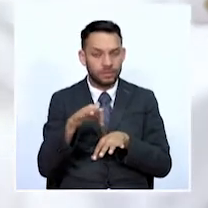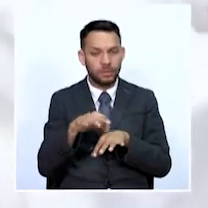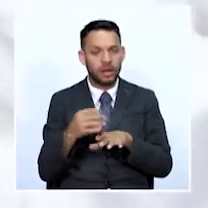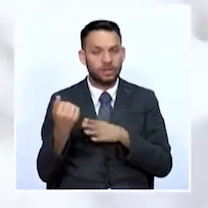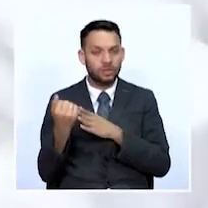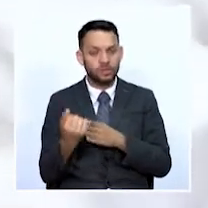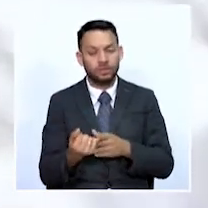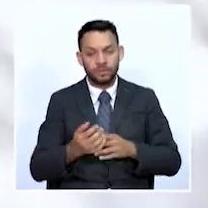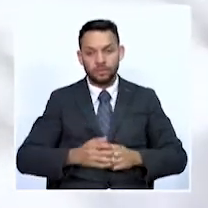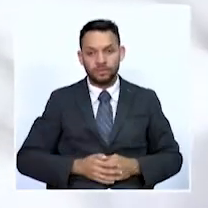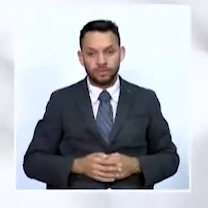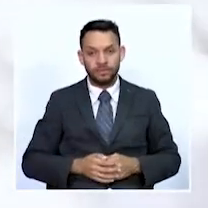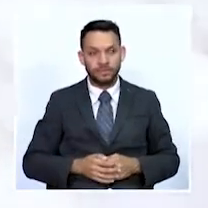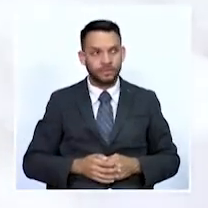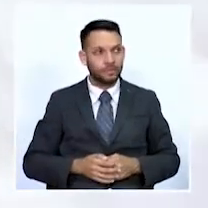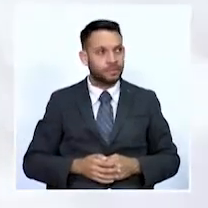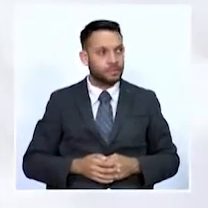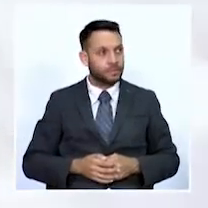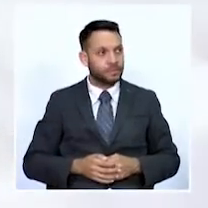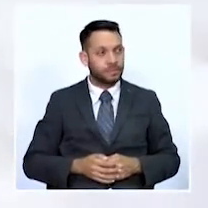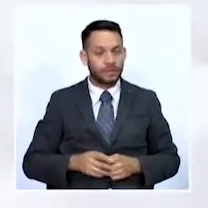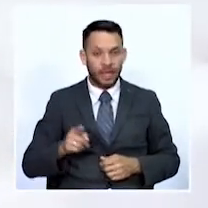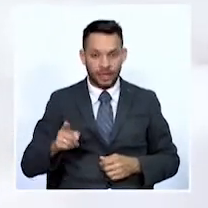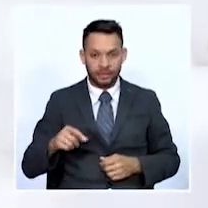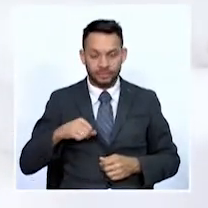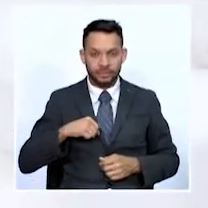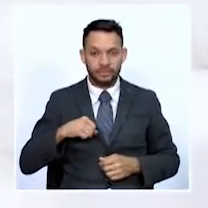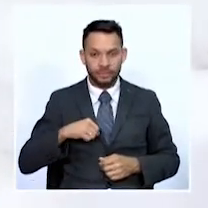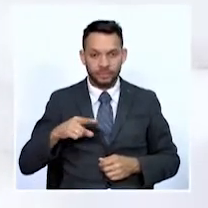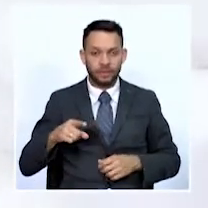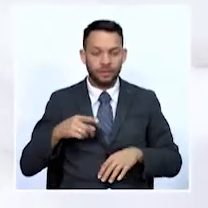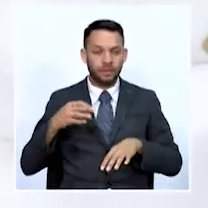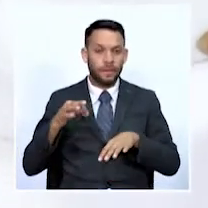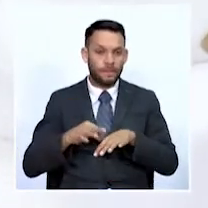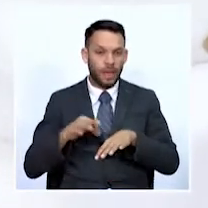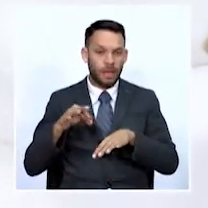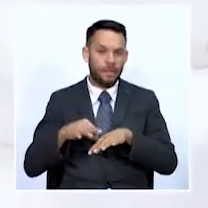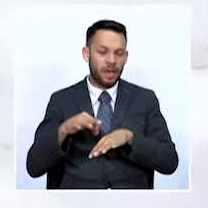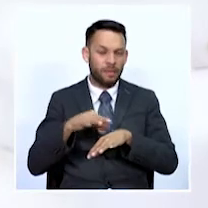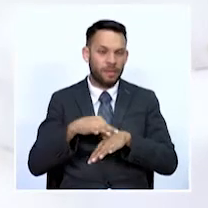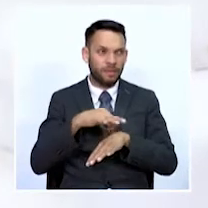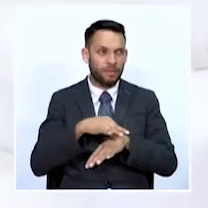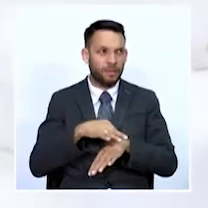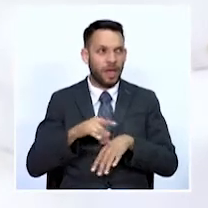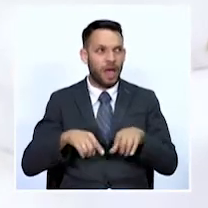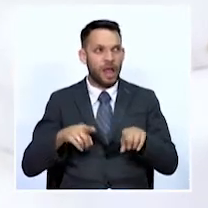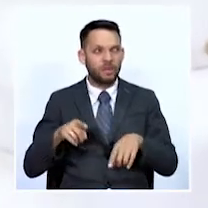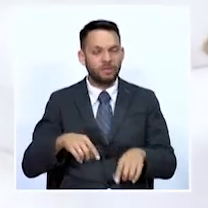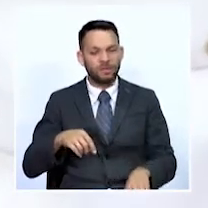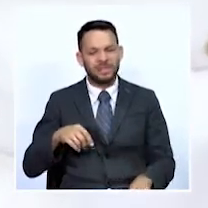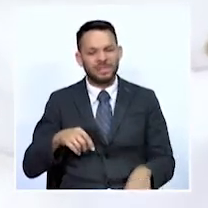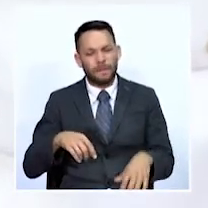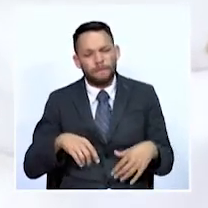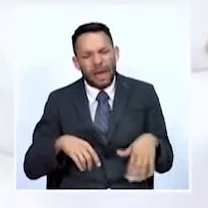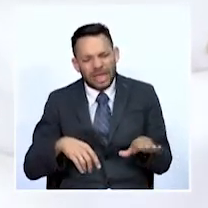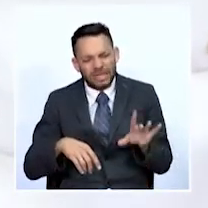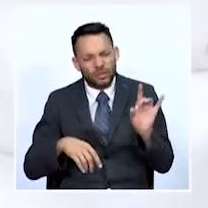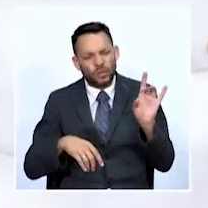nodulaciones una papulita. Hay unos sitios que le pueden molestar más que otros.